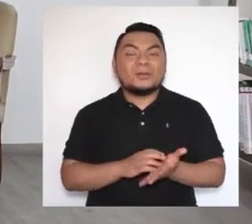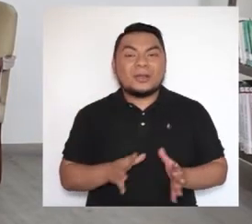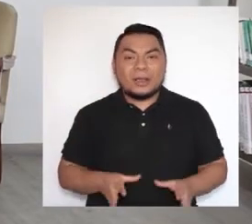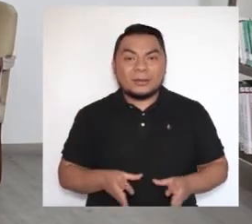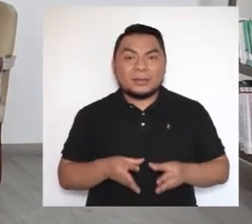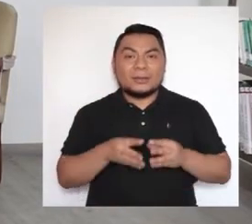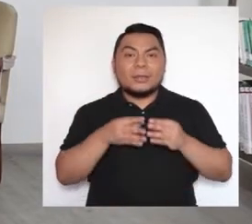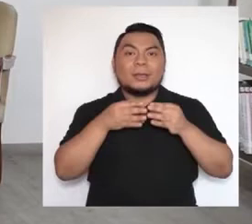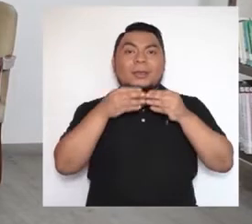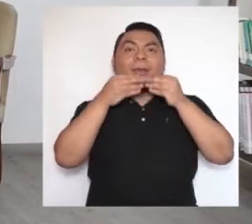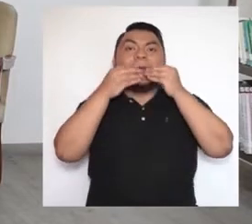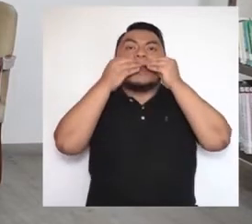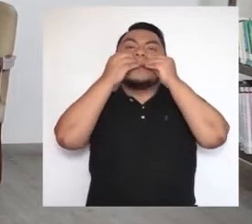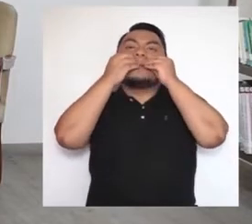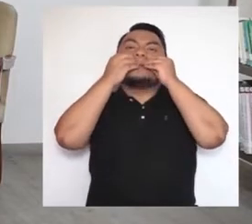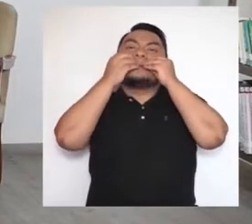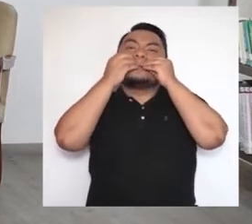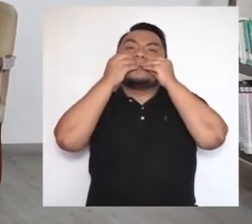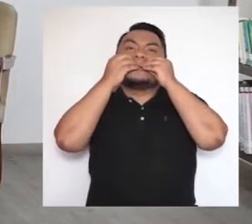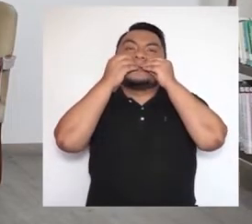Una vez más.